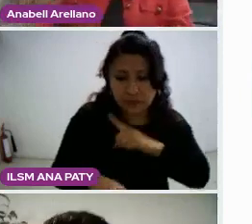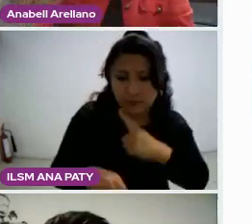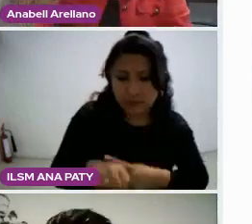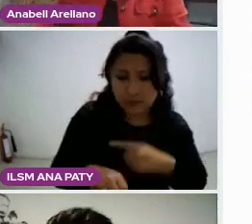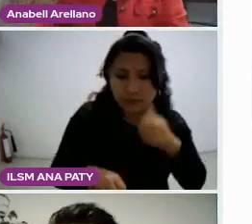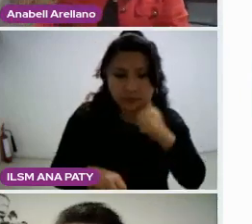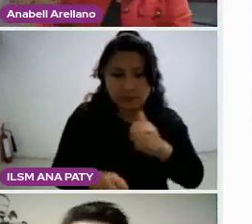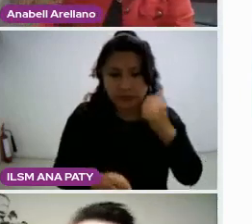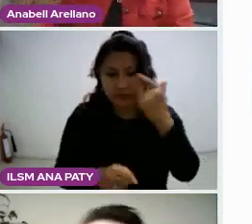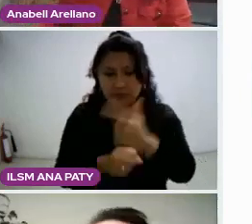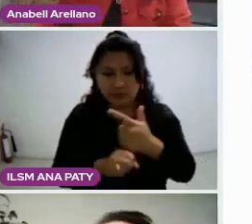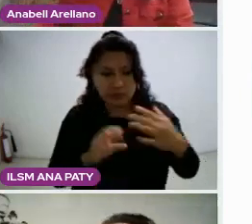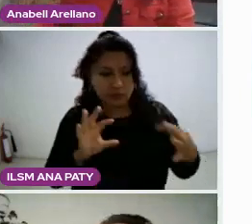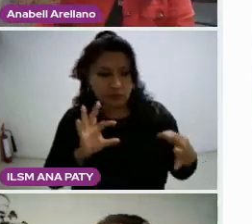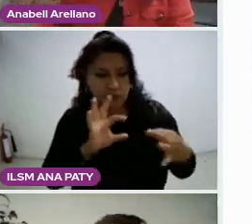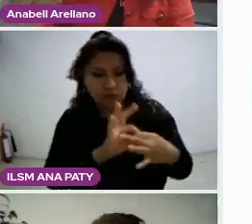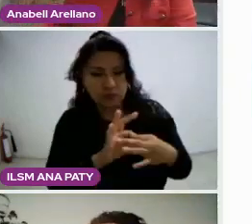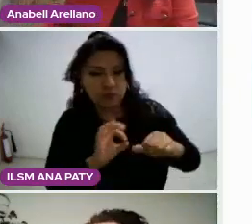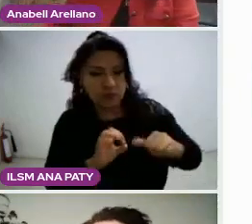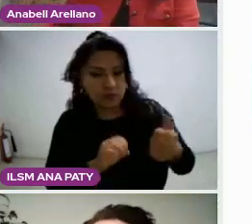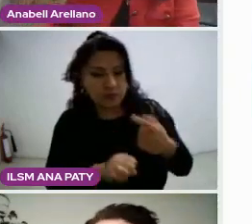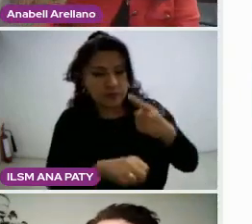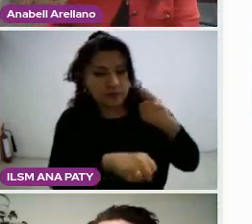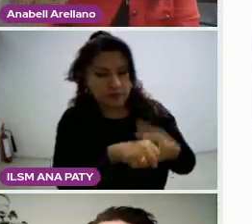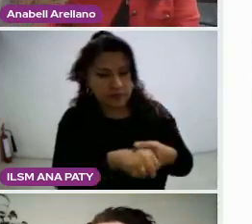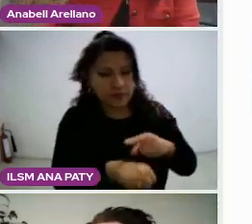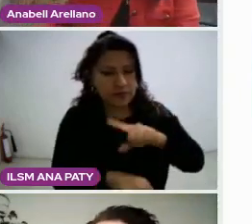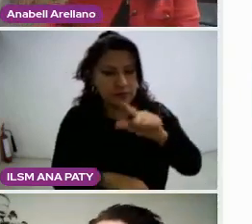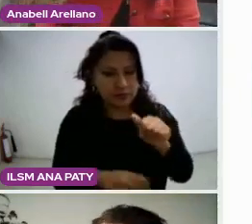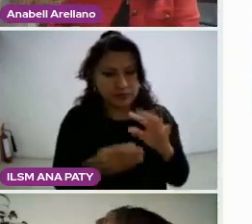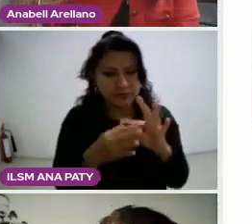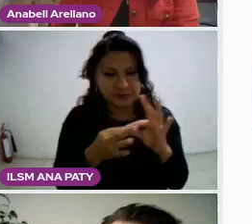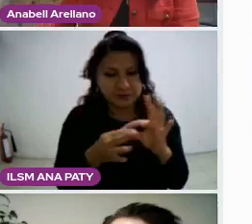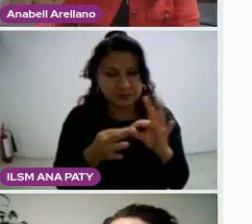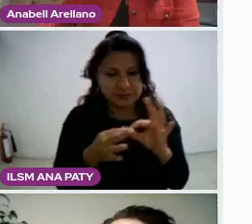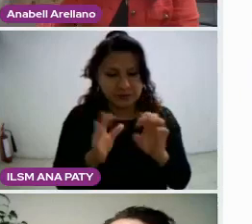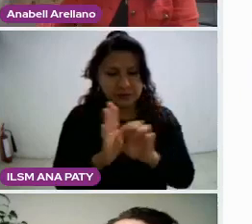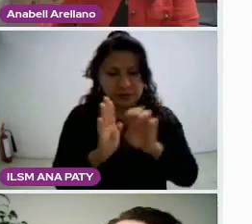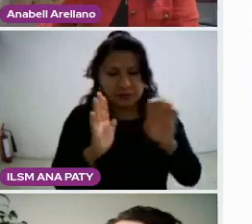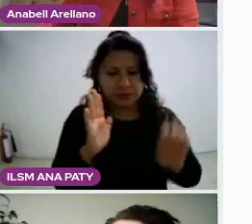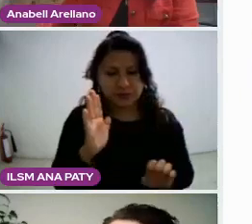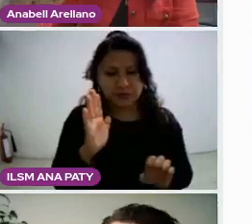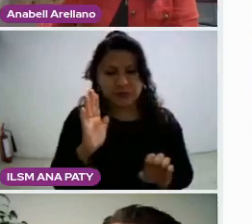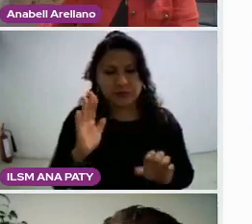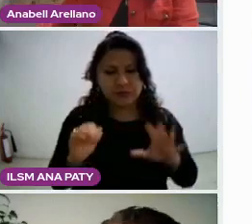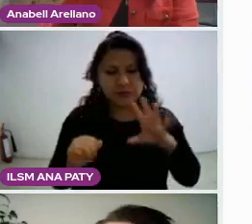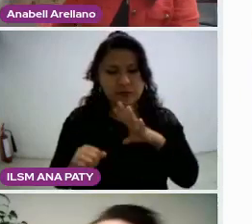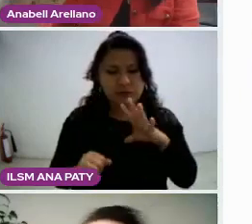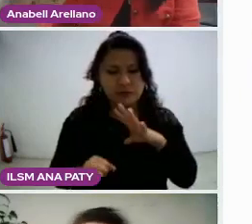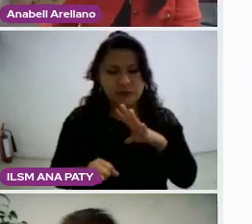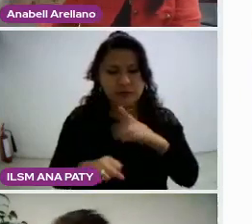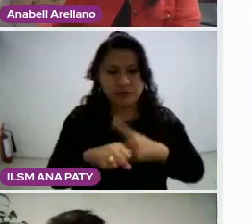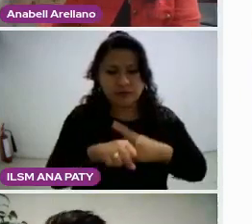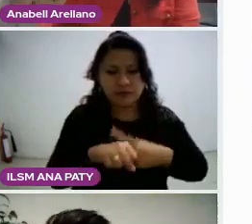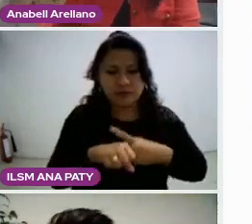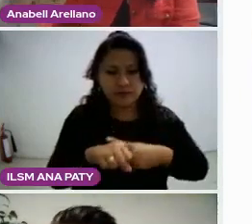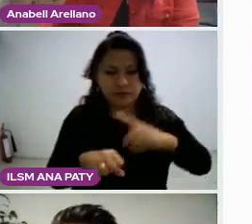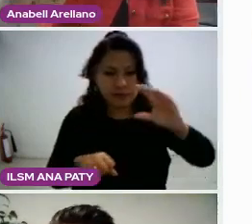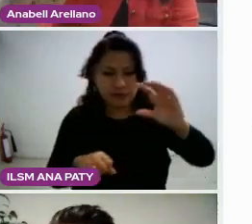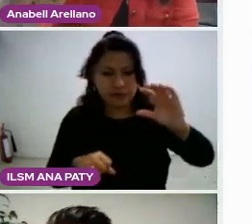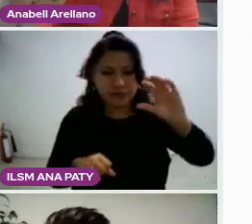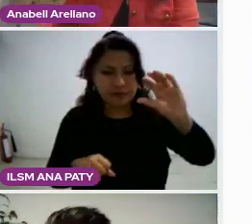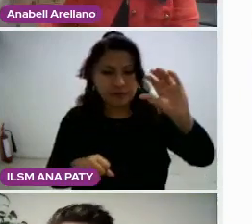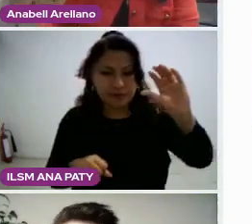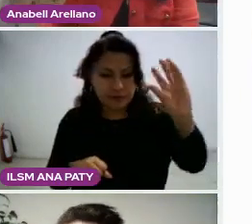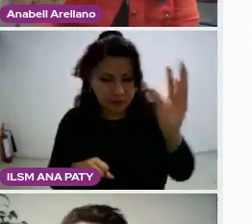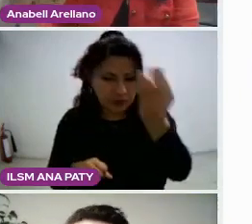que digo, más adelante les voy a decir, pero por ejemplo puede existir con el trastorno del espectro autista, ¿no? Desde los niños, de